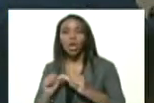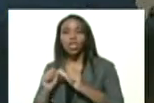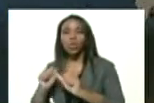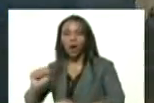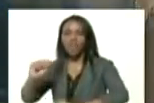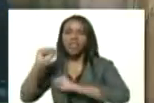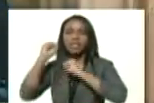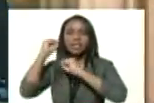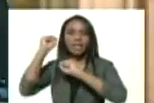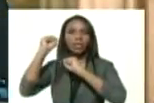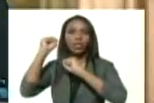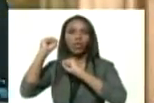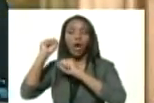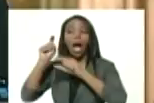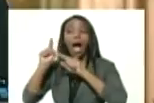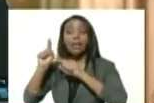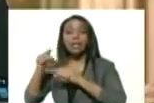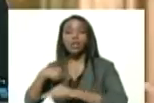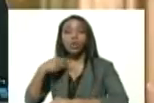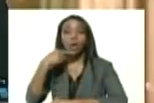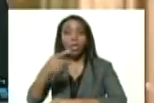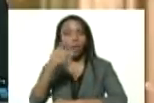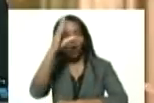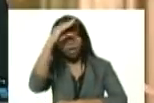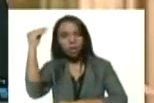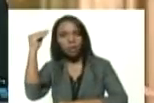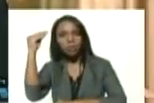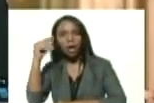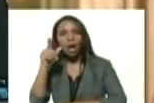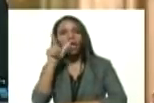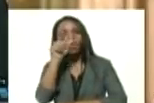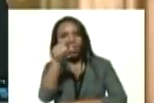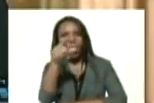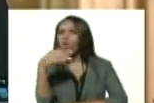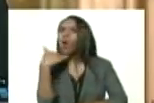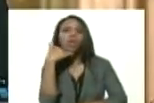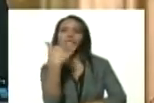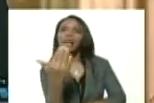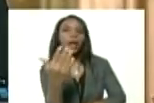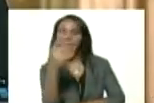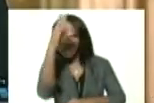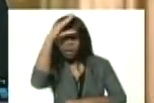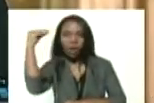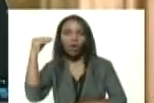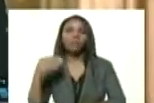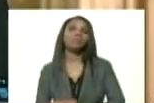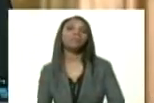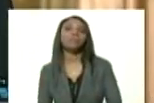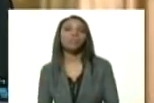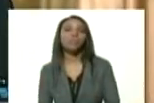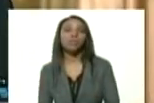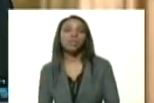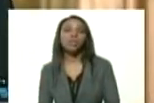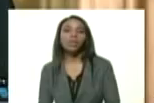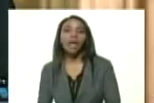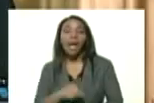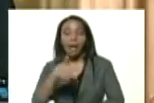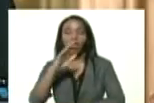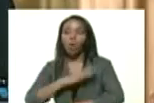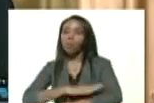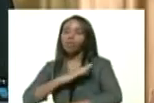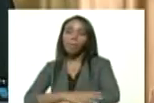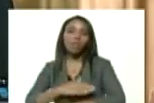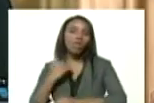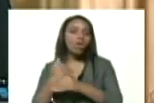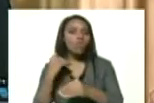lo así se lo digo a donald trump eres un miserable donald trump el actúa como un